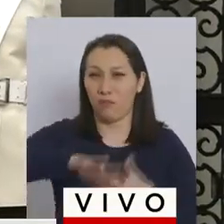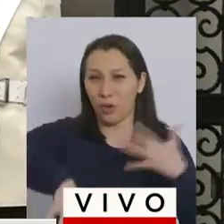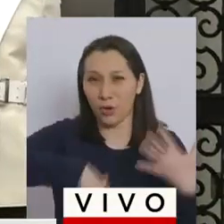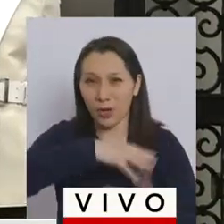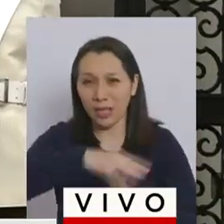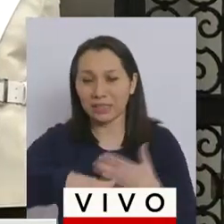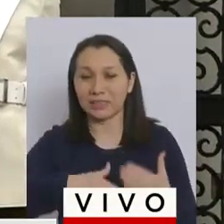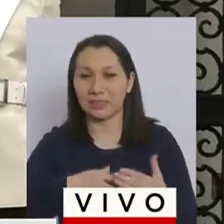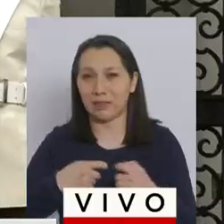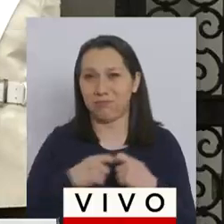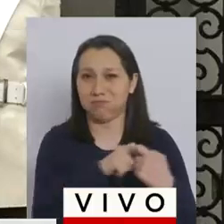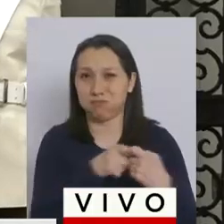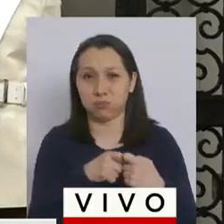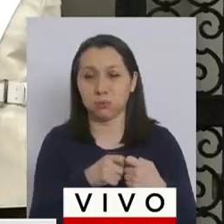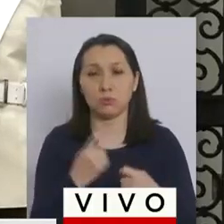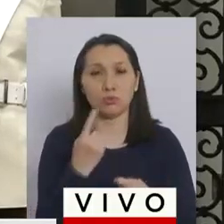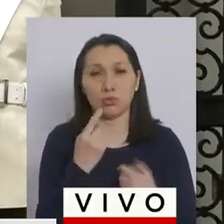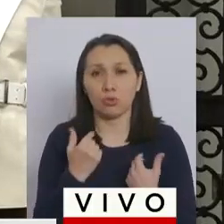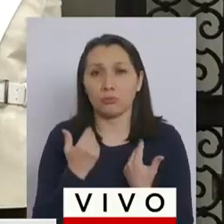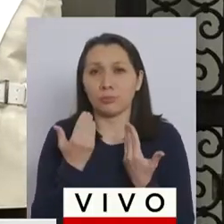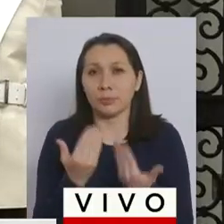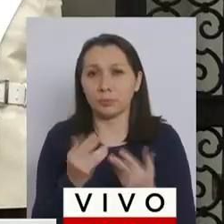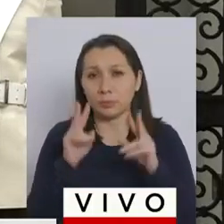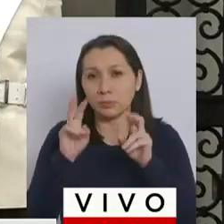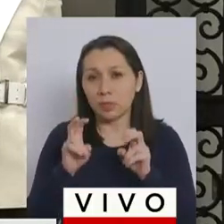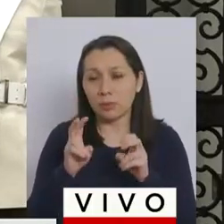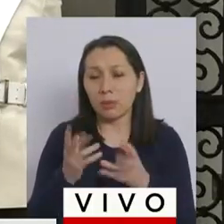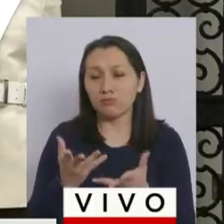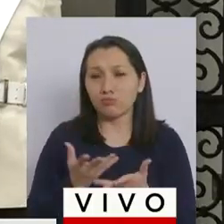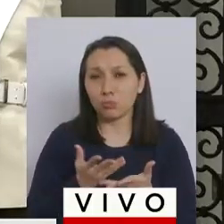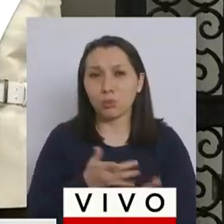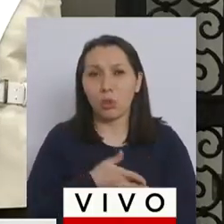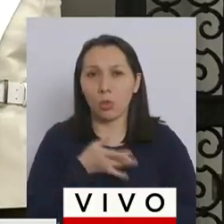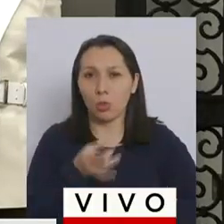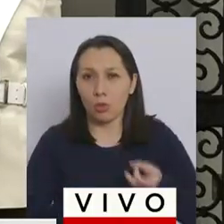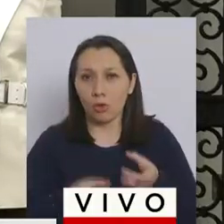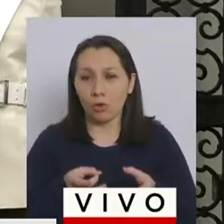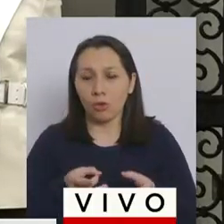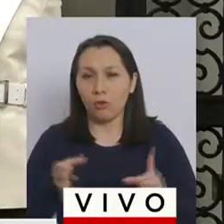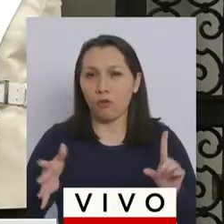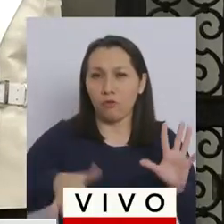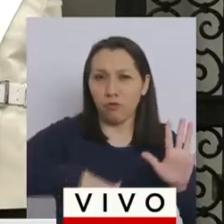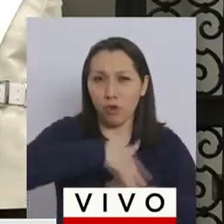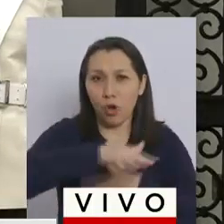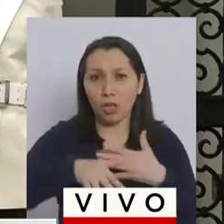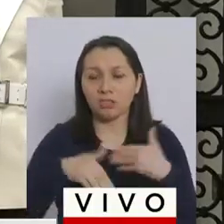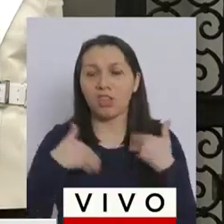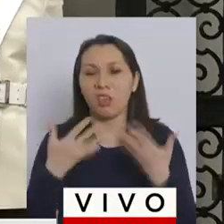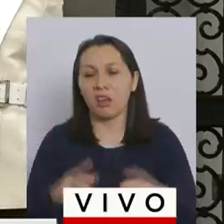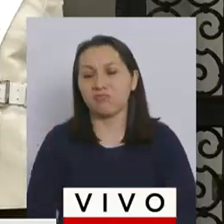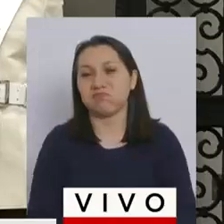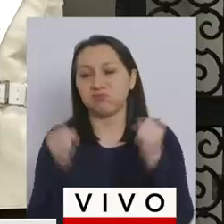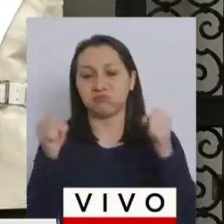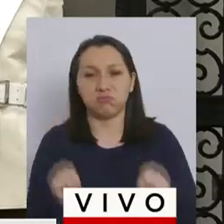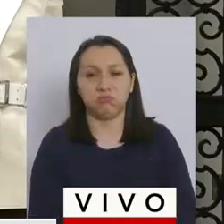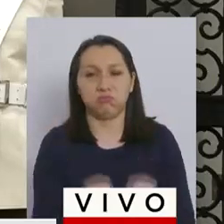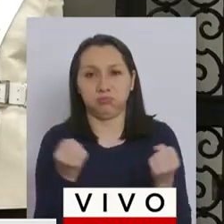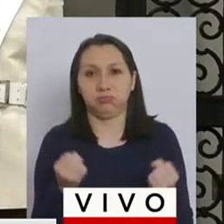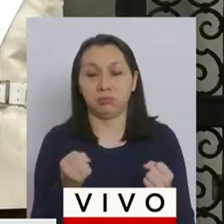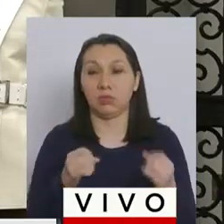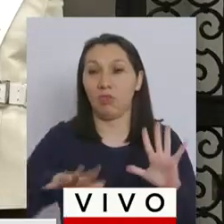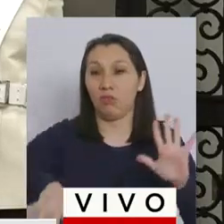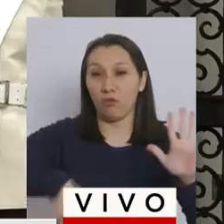violencia solo trae dolor, que la violencia solo trae destrucción, que